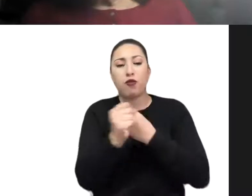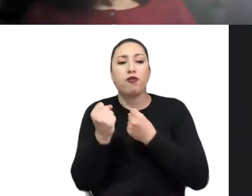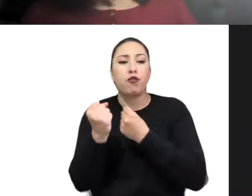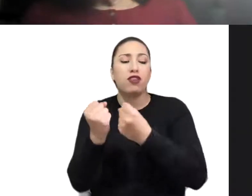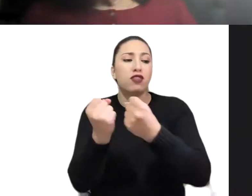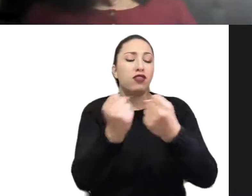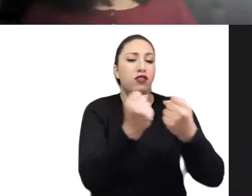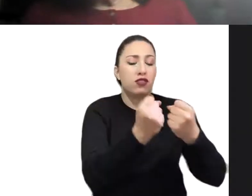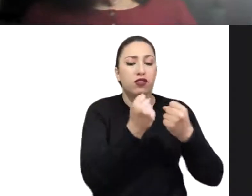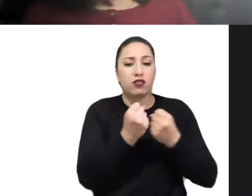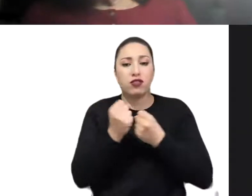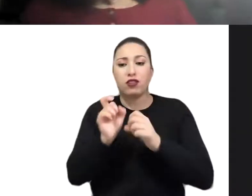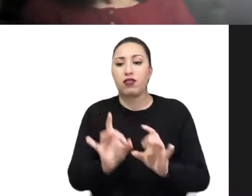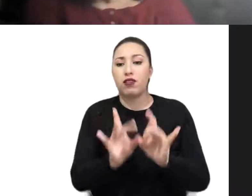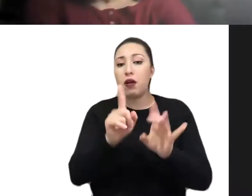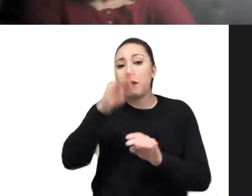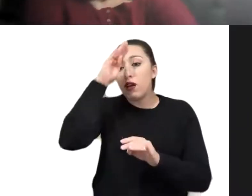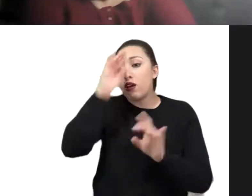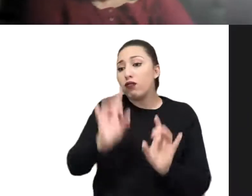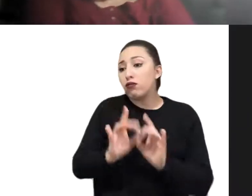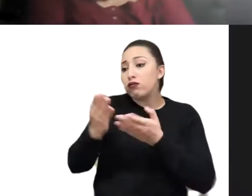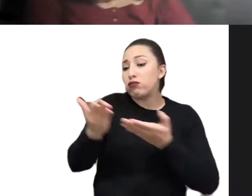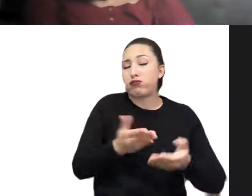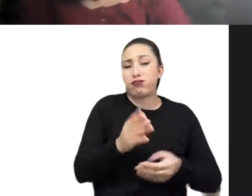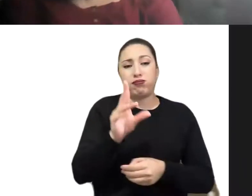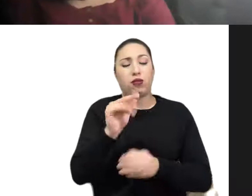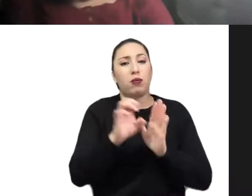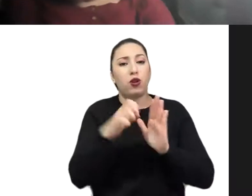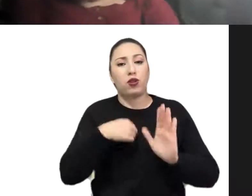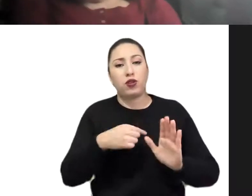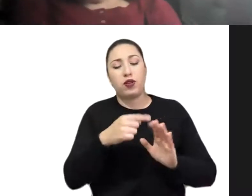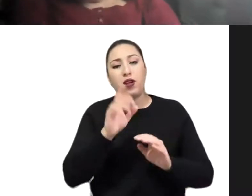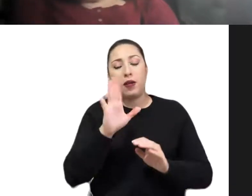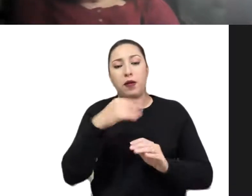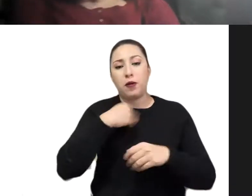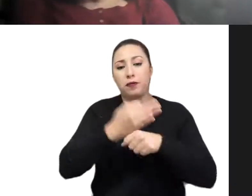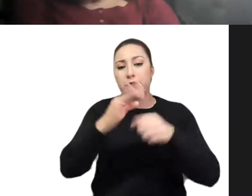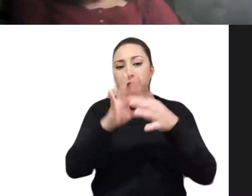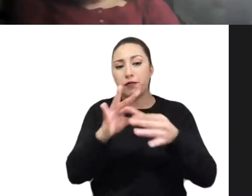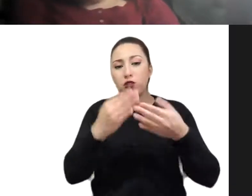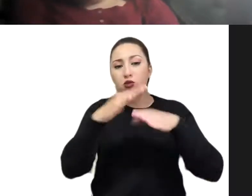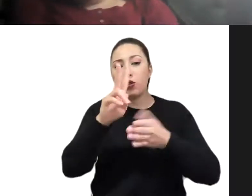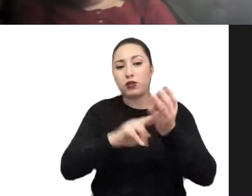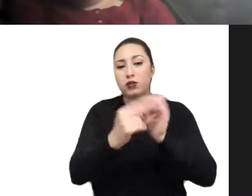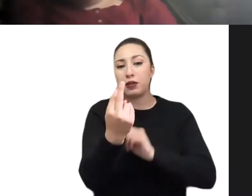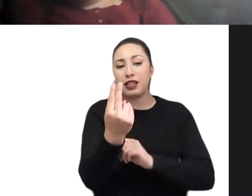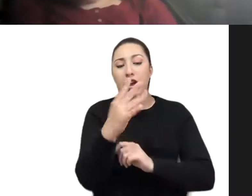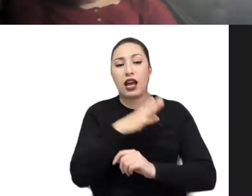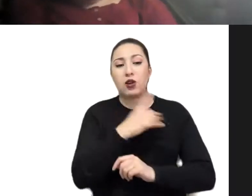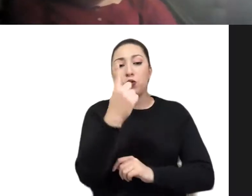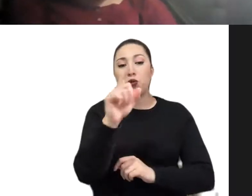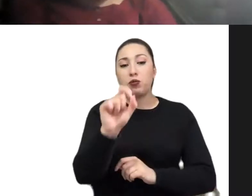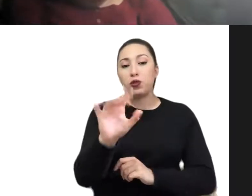en la ciudad. Les paso por acá el dato de la proyección para 2025 de un aumento de 1.5 grados